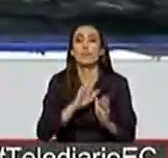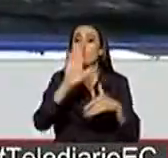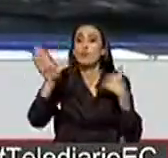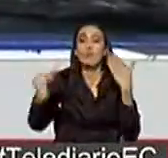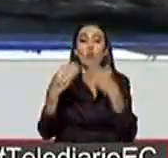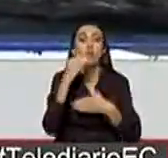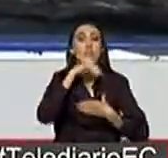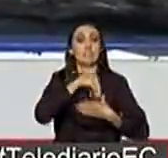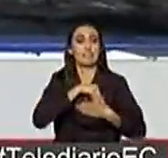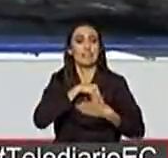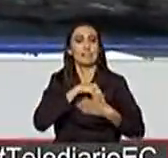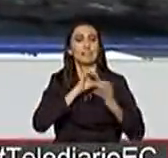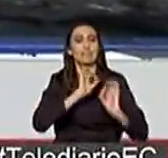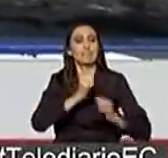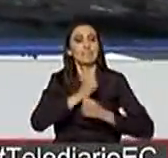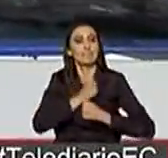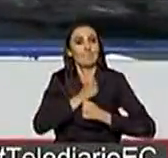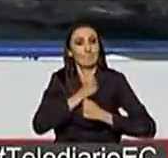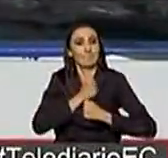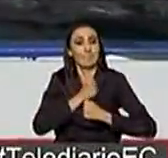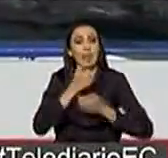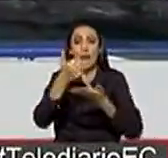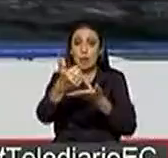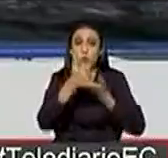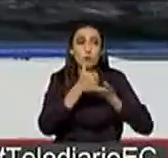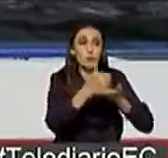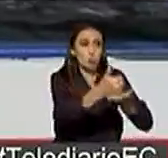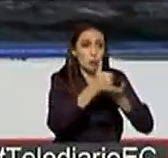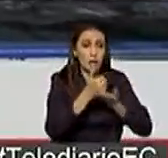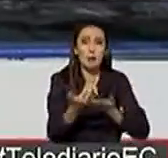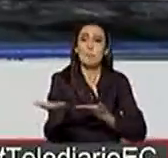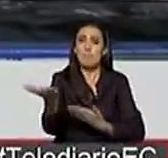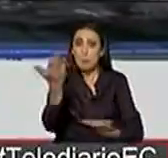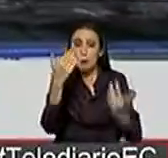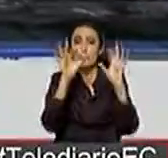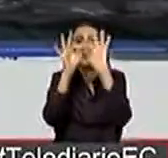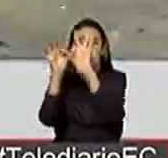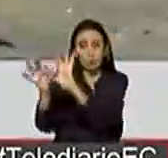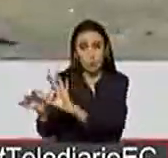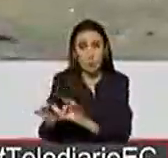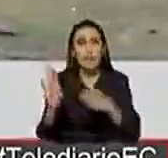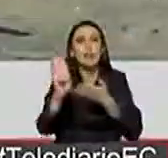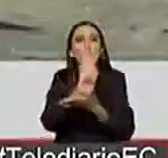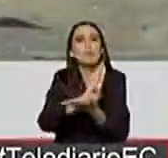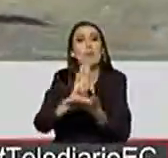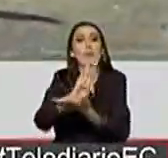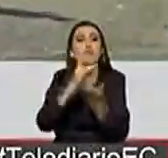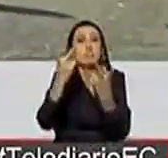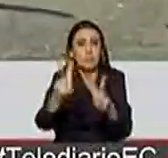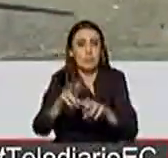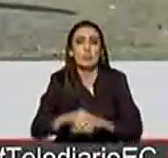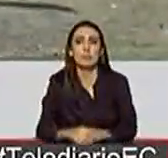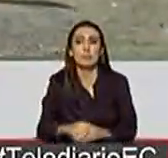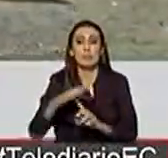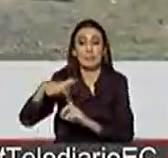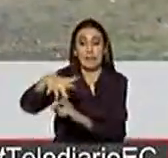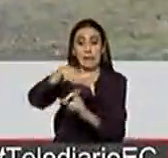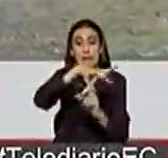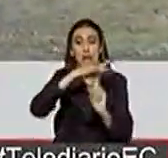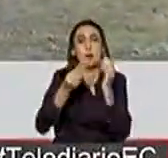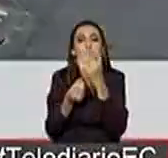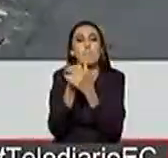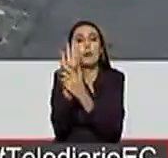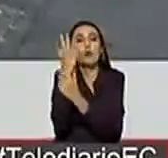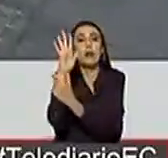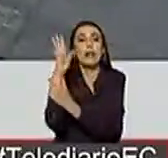todos los ciudadanos si es que nos pueden ayudar haciendo sus migas en los barrios el sector del parque del arbolito y sus alrededores